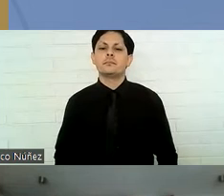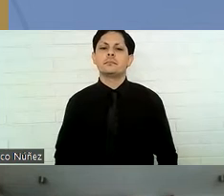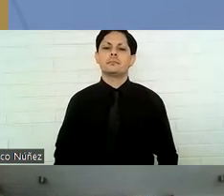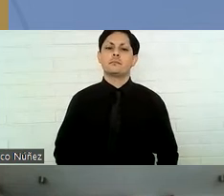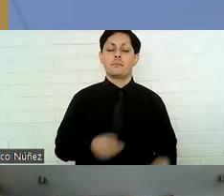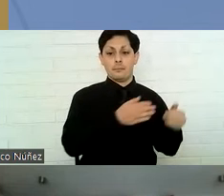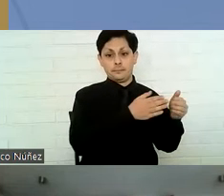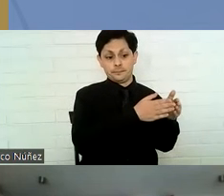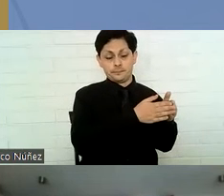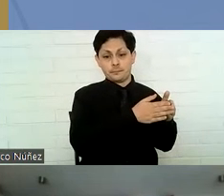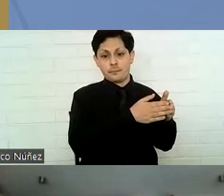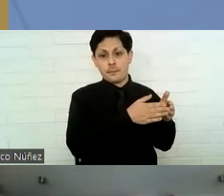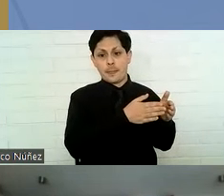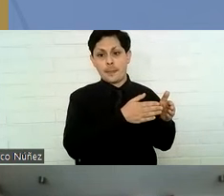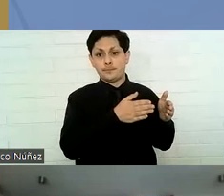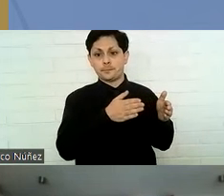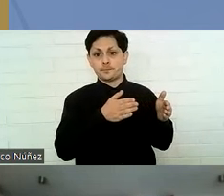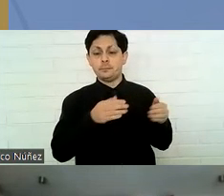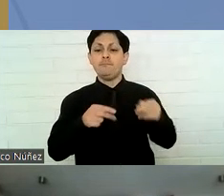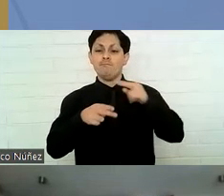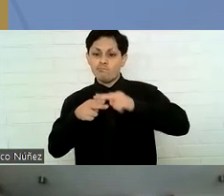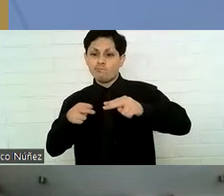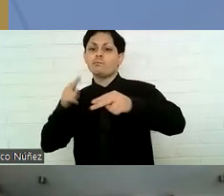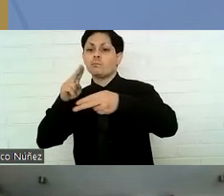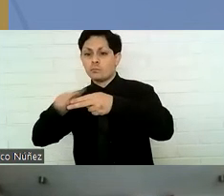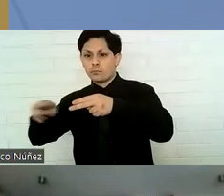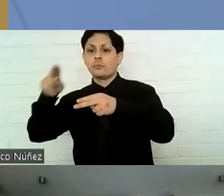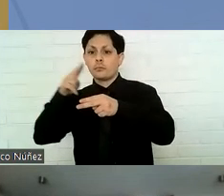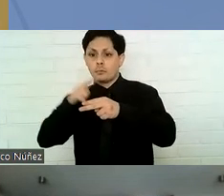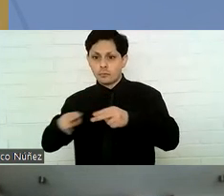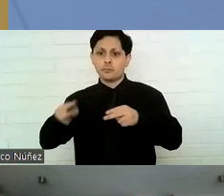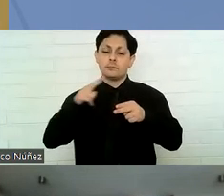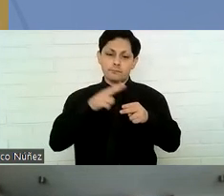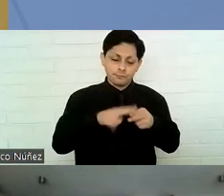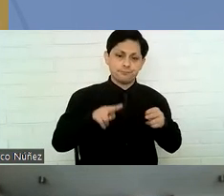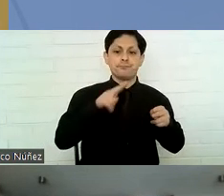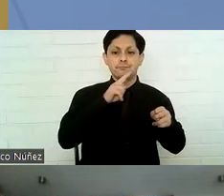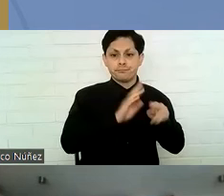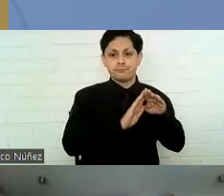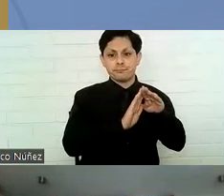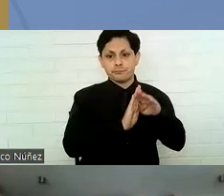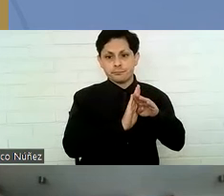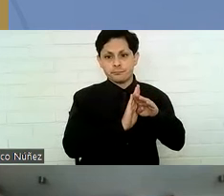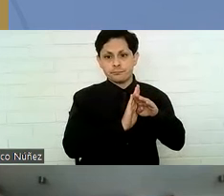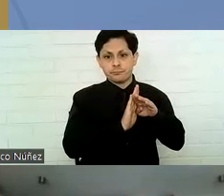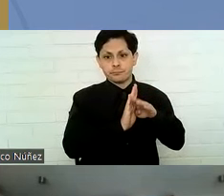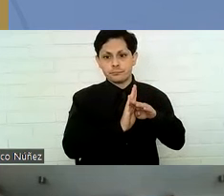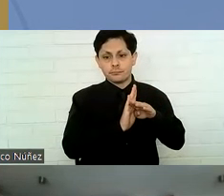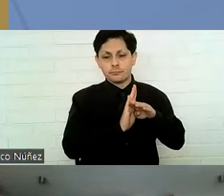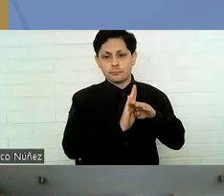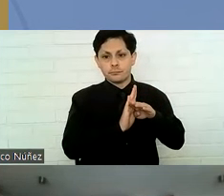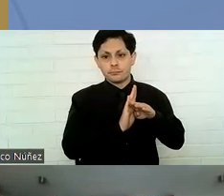fértil. Las prácticas son altamente fértil a la experimentación en